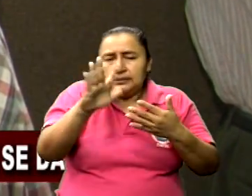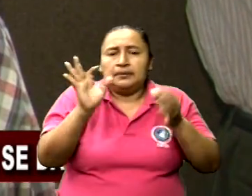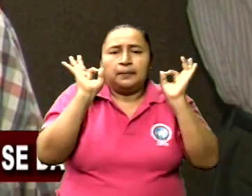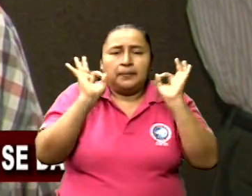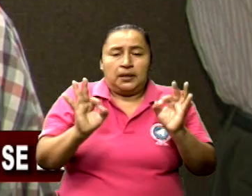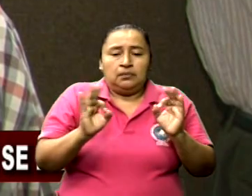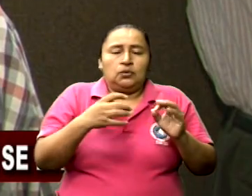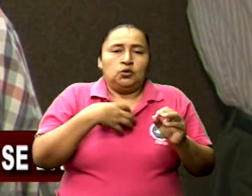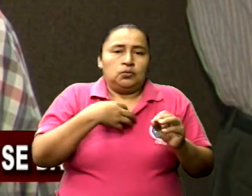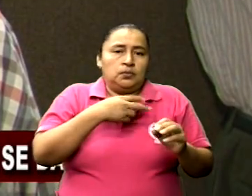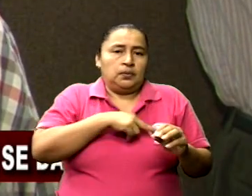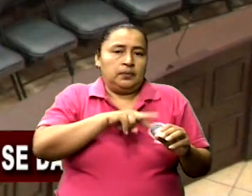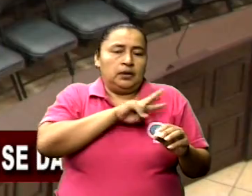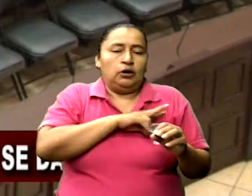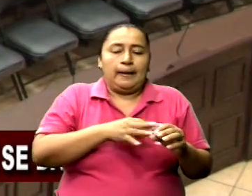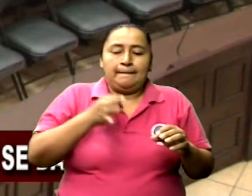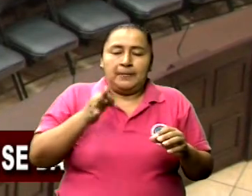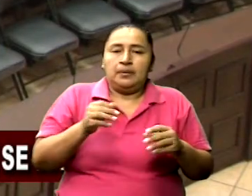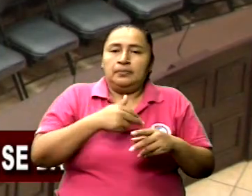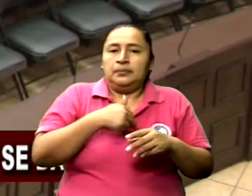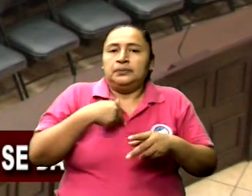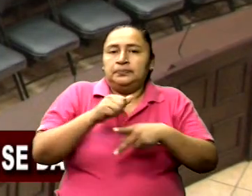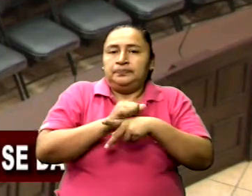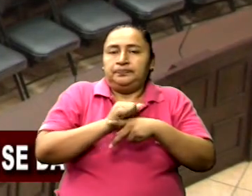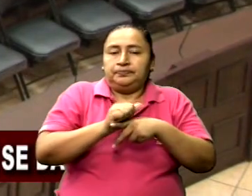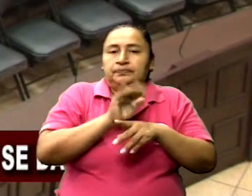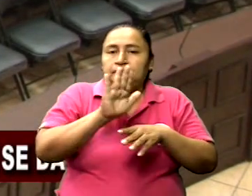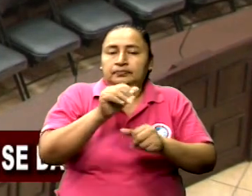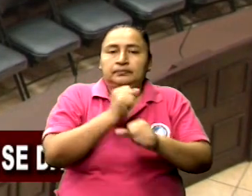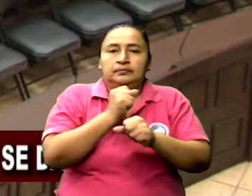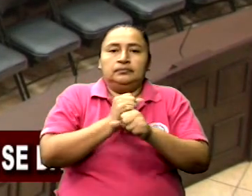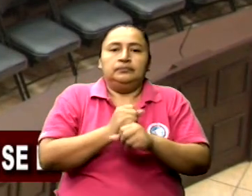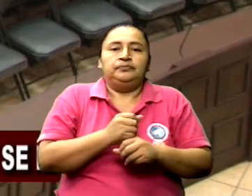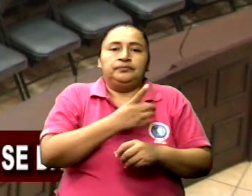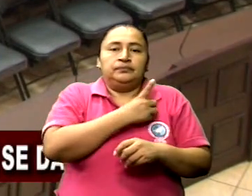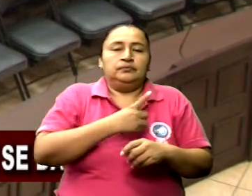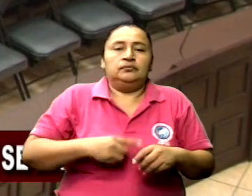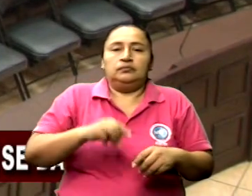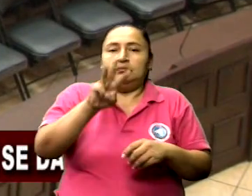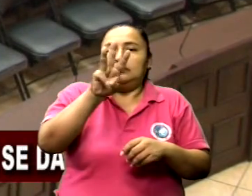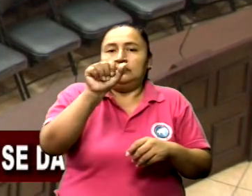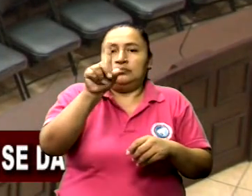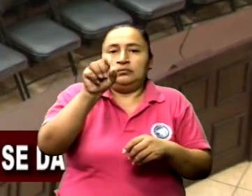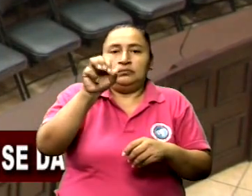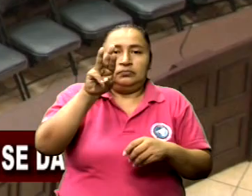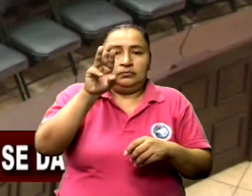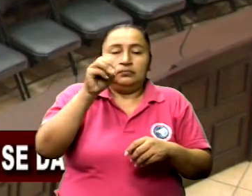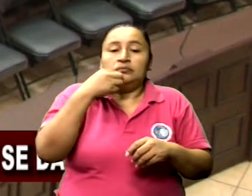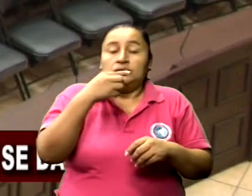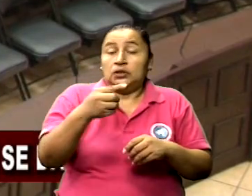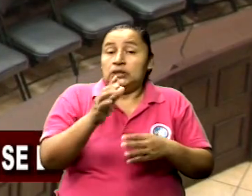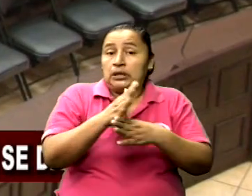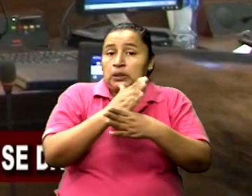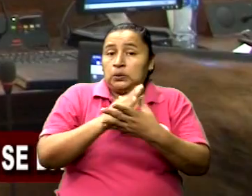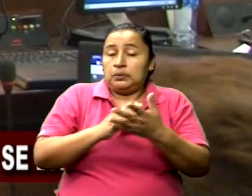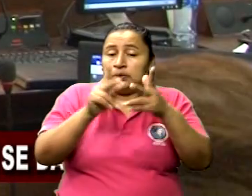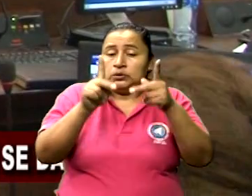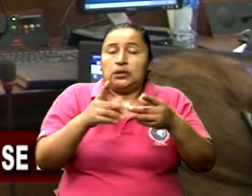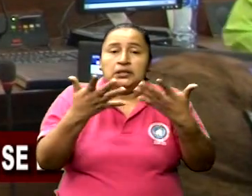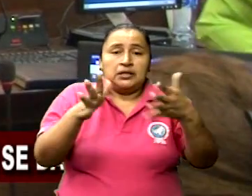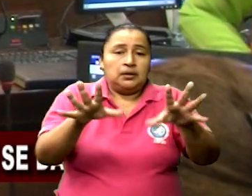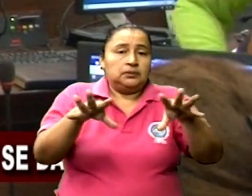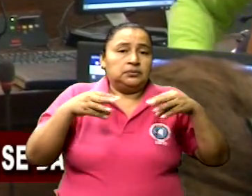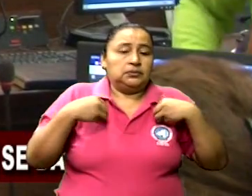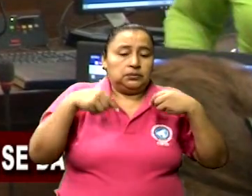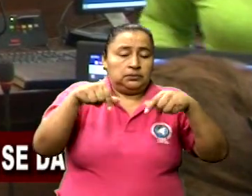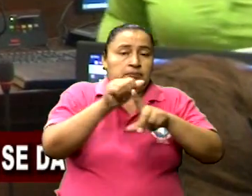solvencia moral necesaria también para ejercer el cargo. El diputado Huélmaro Gutiérrez señaló que los compañeros y compañeras ratificados por esta